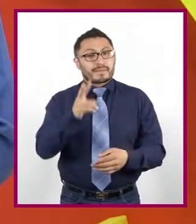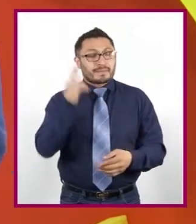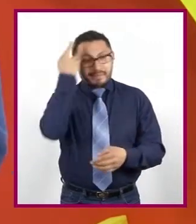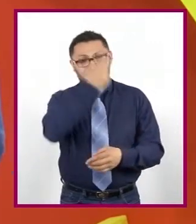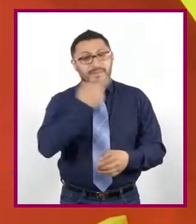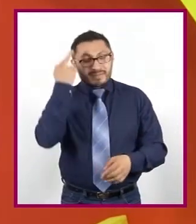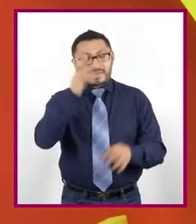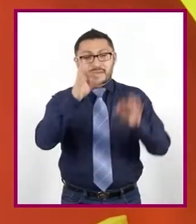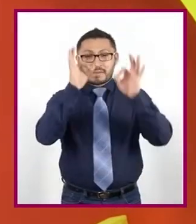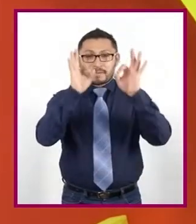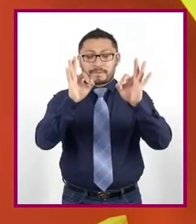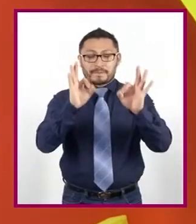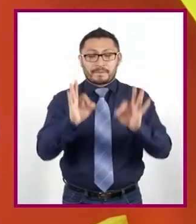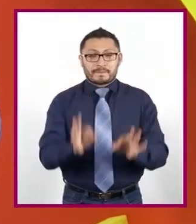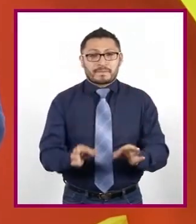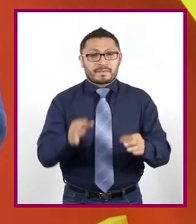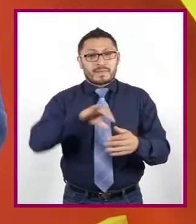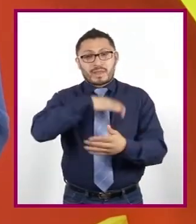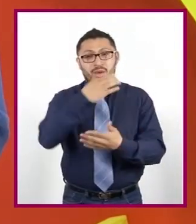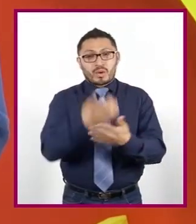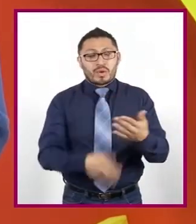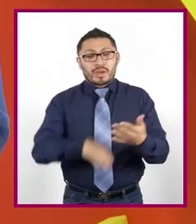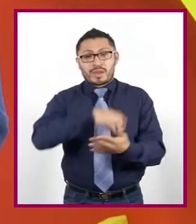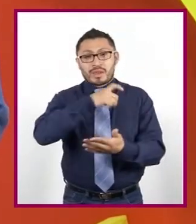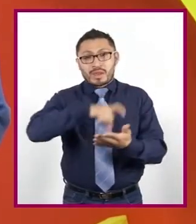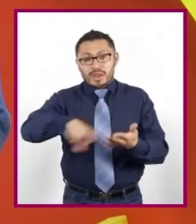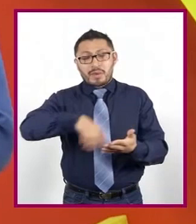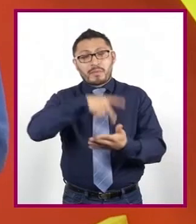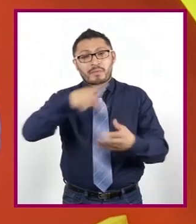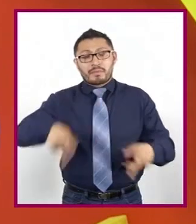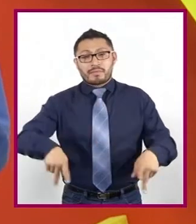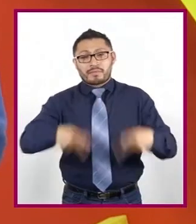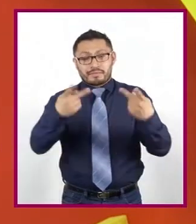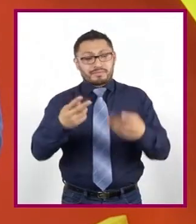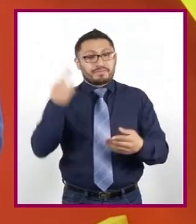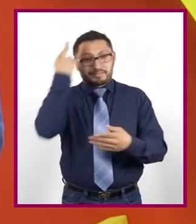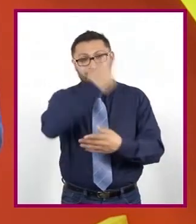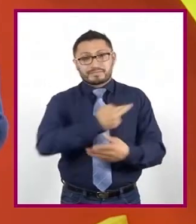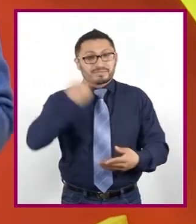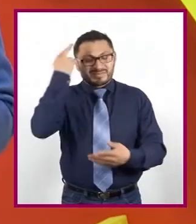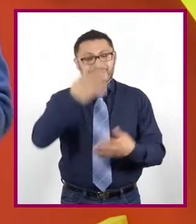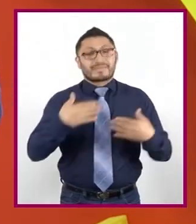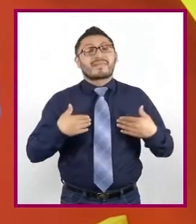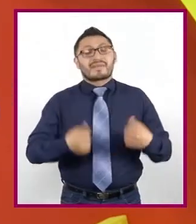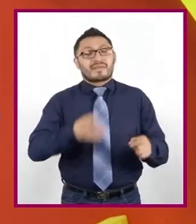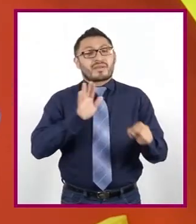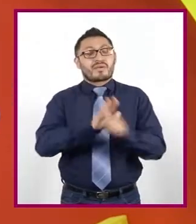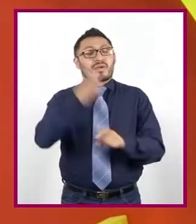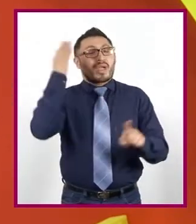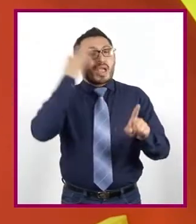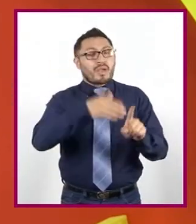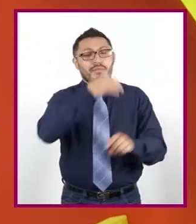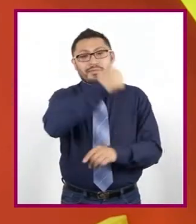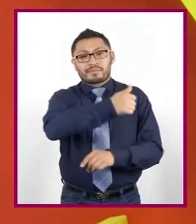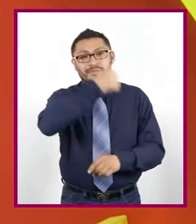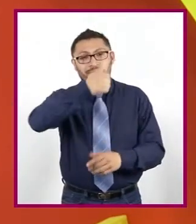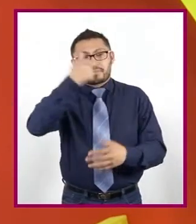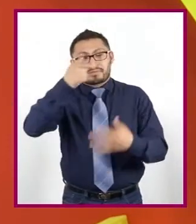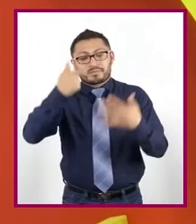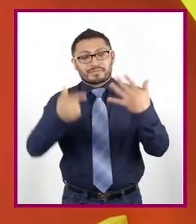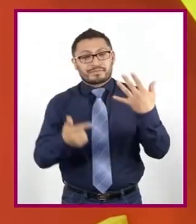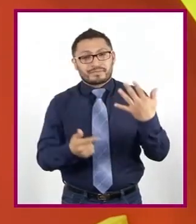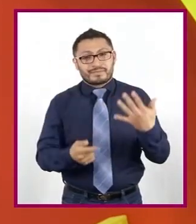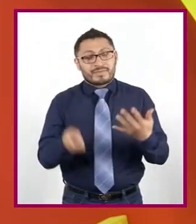observar con detenimiento un contrato de compra-venta. Vamos a leerlo y a entender para qué sirve cada una de sus